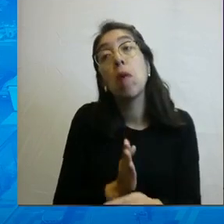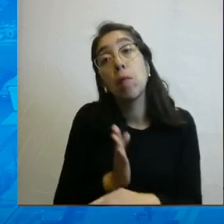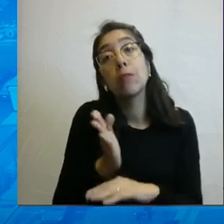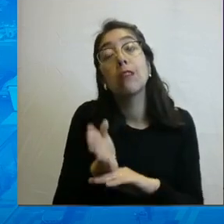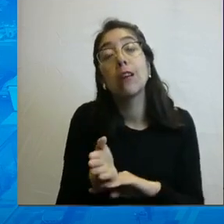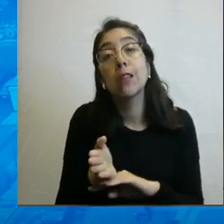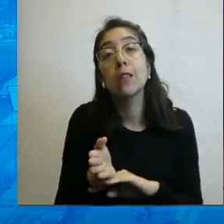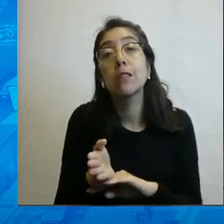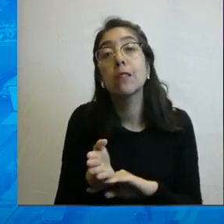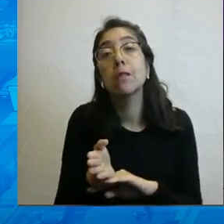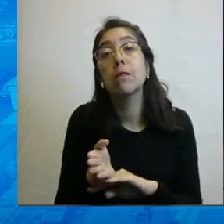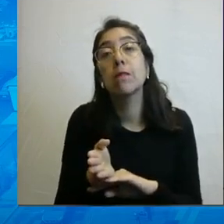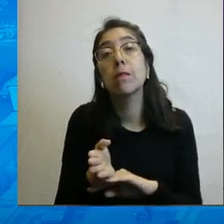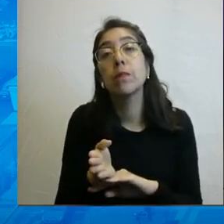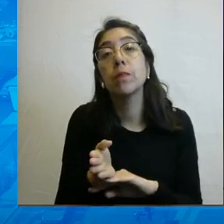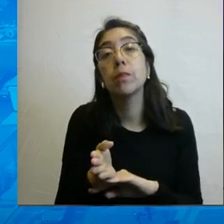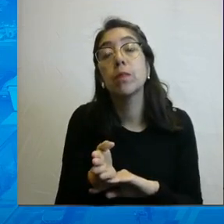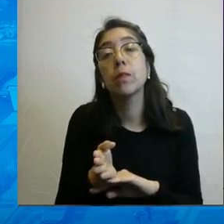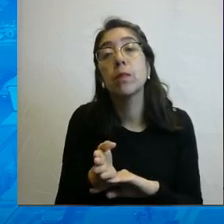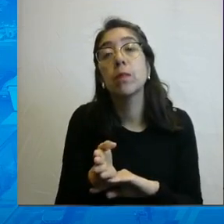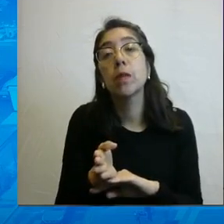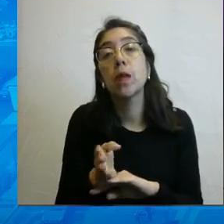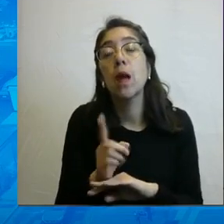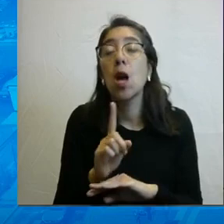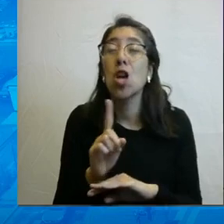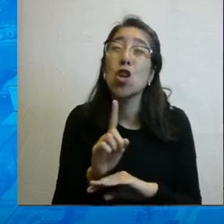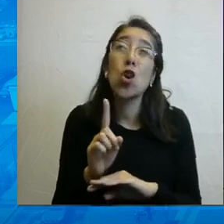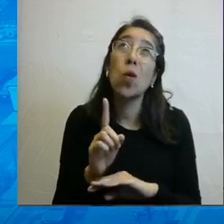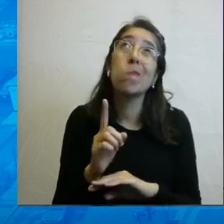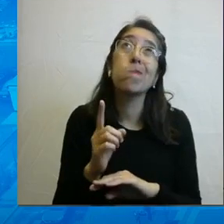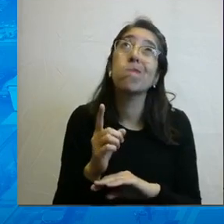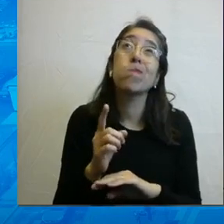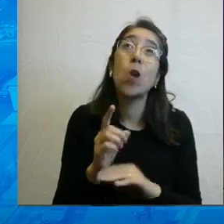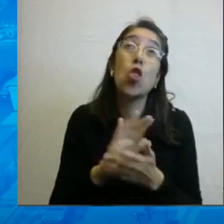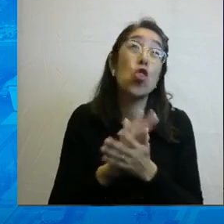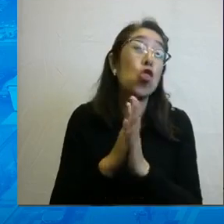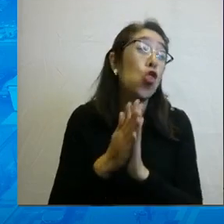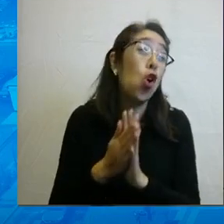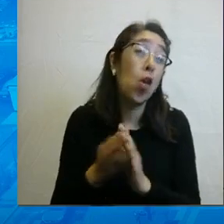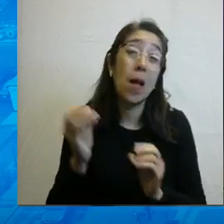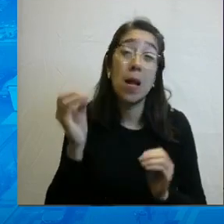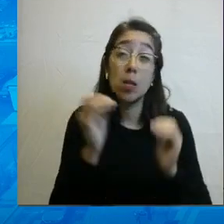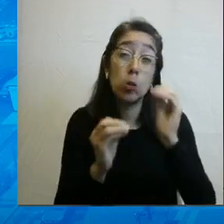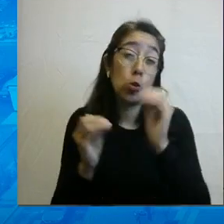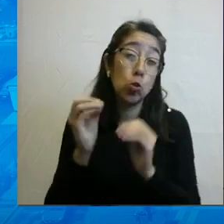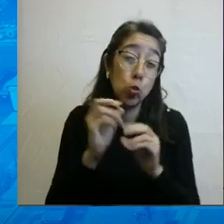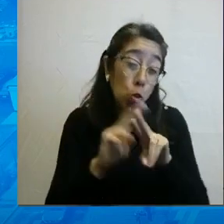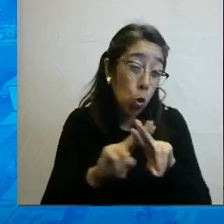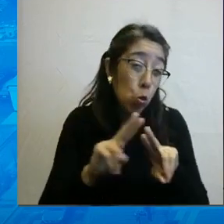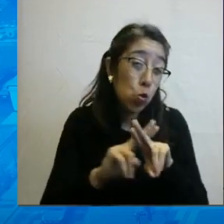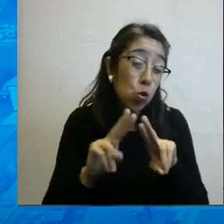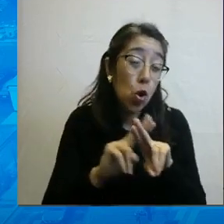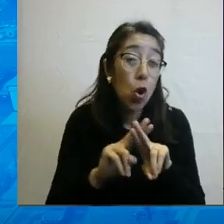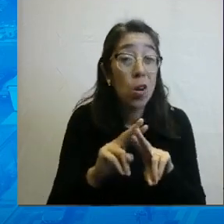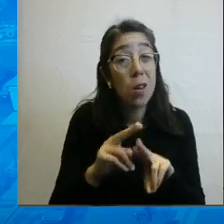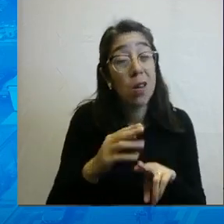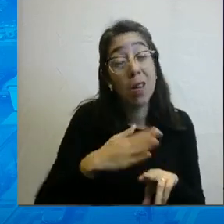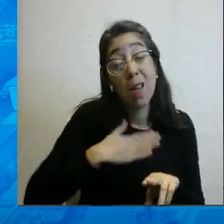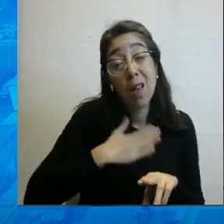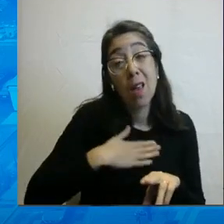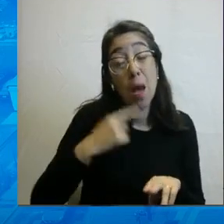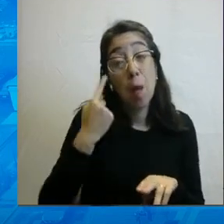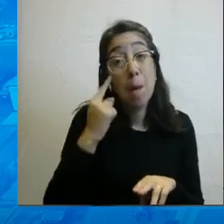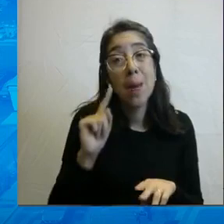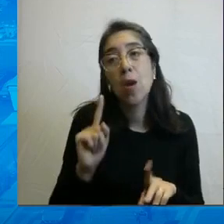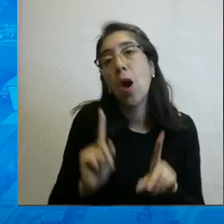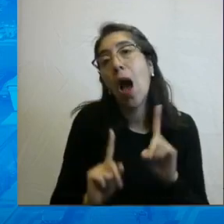alternativas de solución. De pronto no van a ser todas las soluciones que a uno le gustaría, pero mientras vayamos avanzando yo creo que es lo mejor y que pueda generar también un impacto